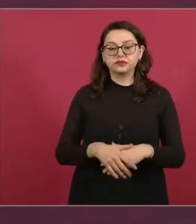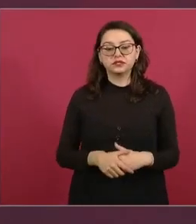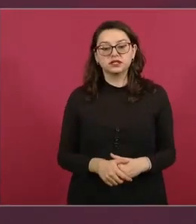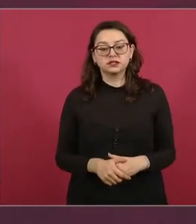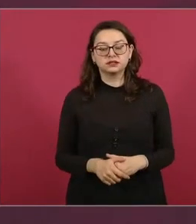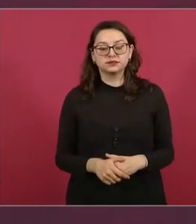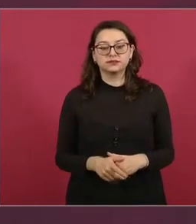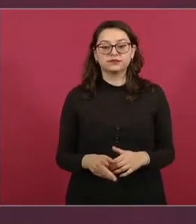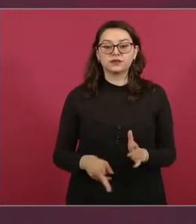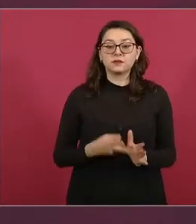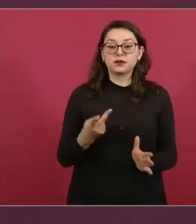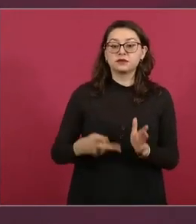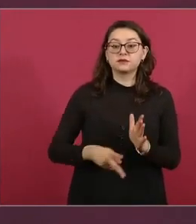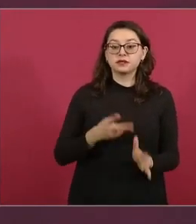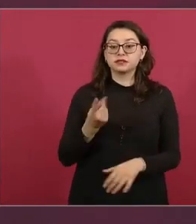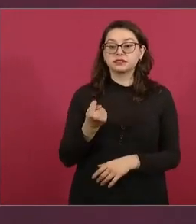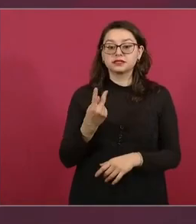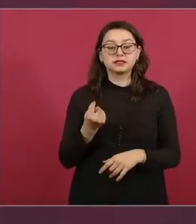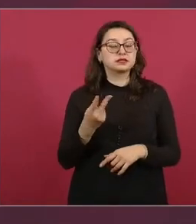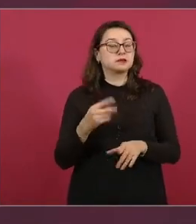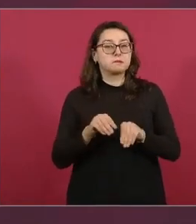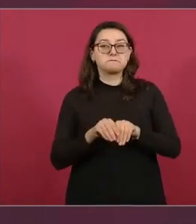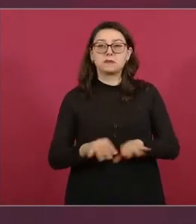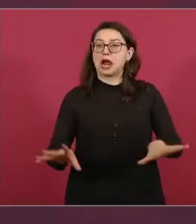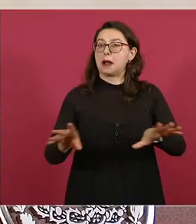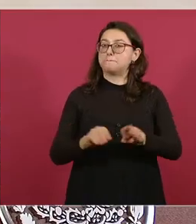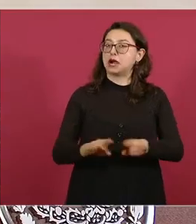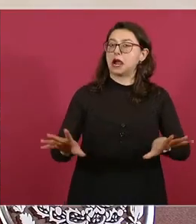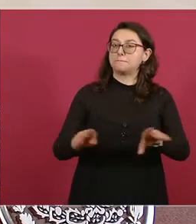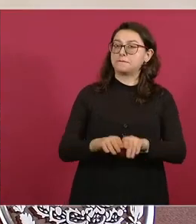y reportajes